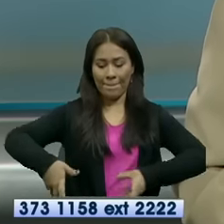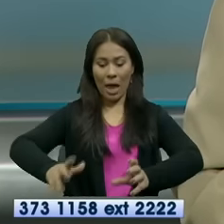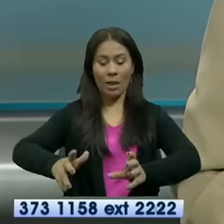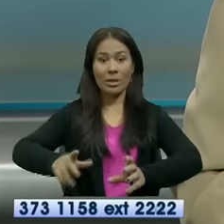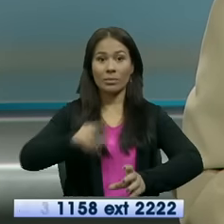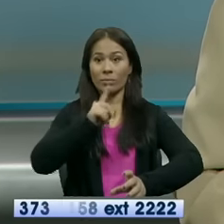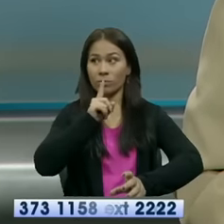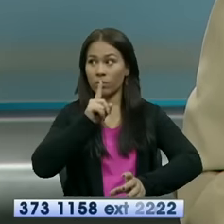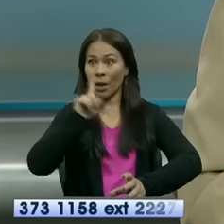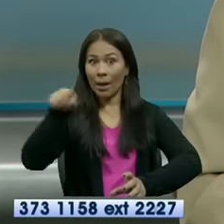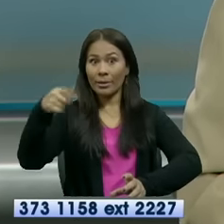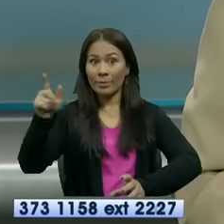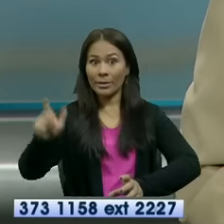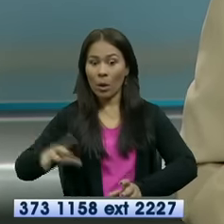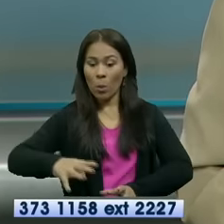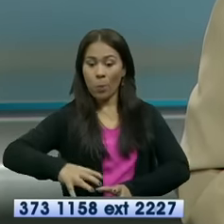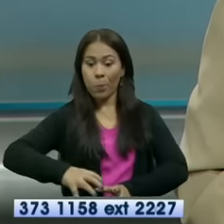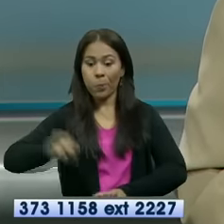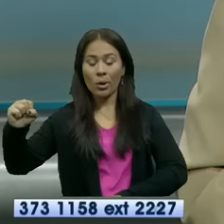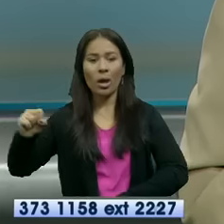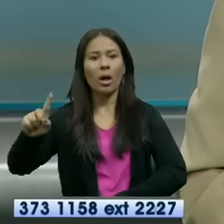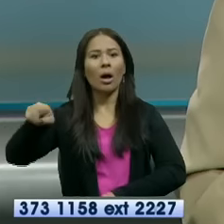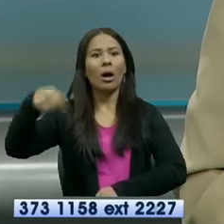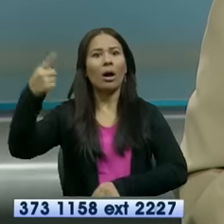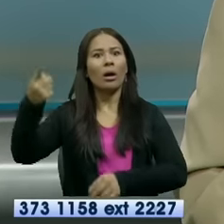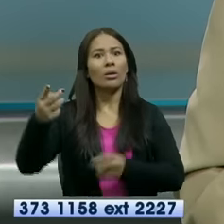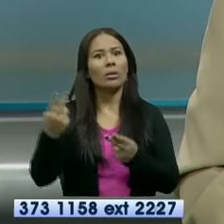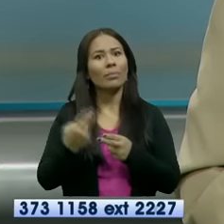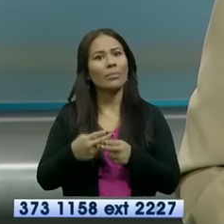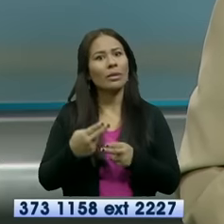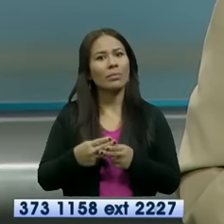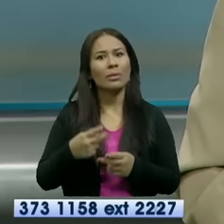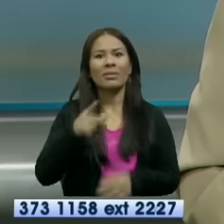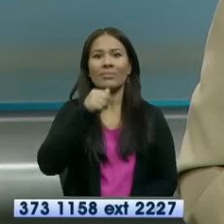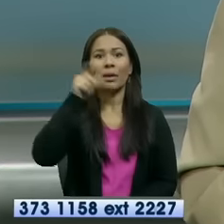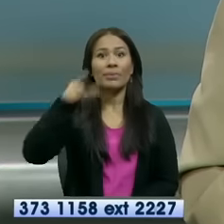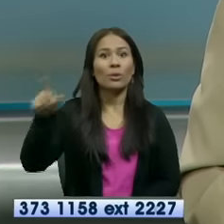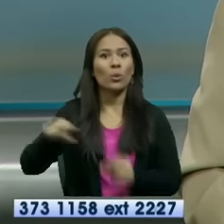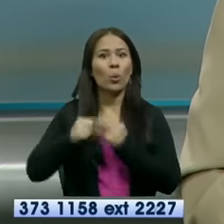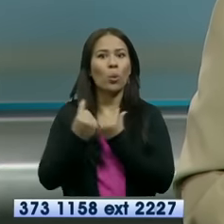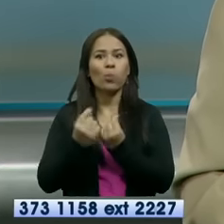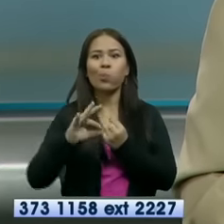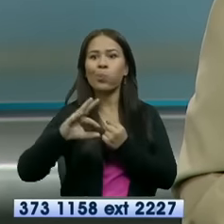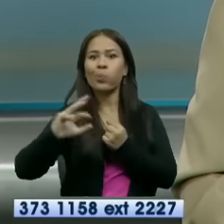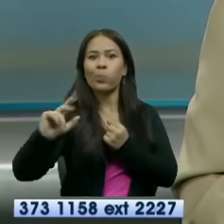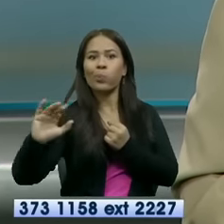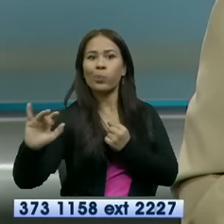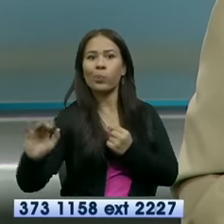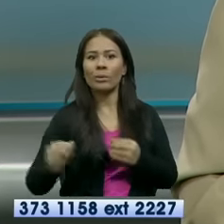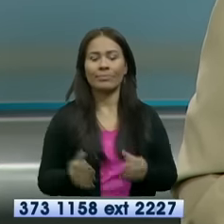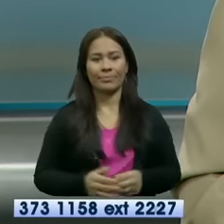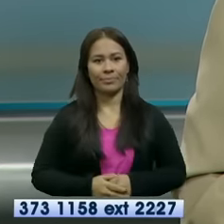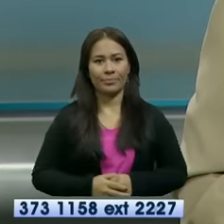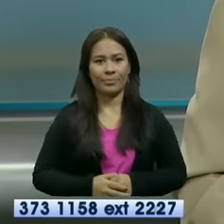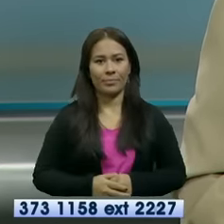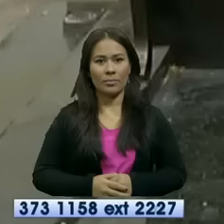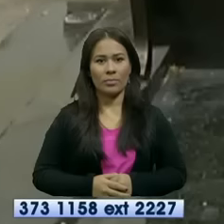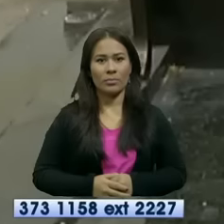de Medardo Ángel Silva también fue sustraída. Anda por ahí una banda que roba monumentos. Veamos.